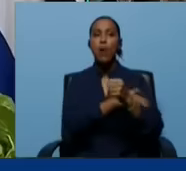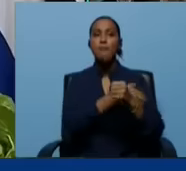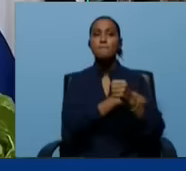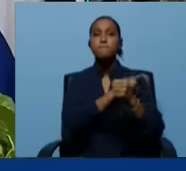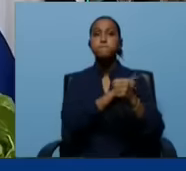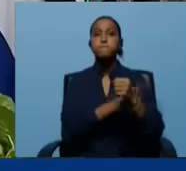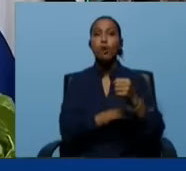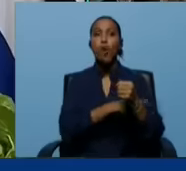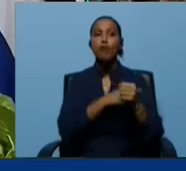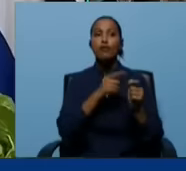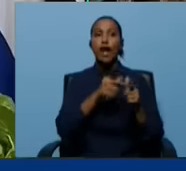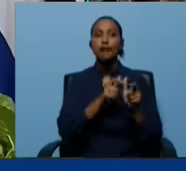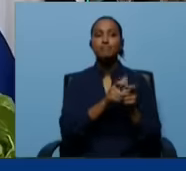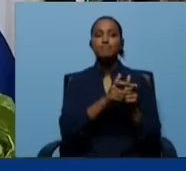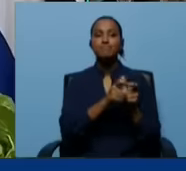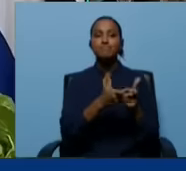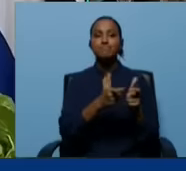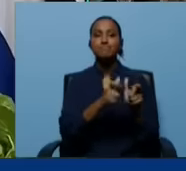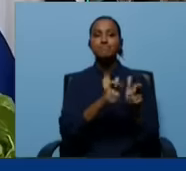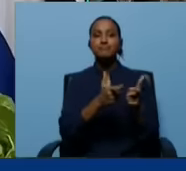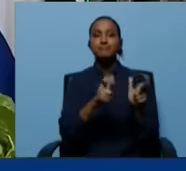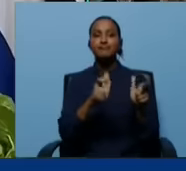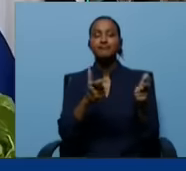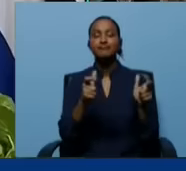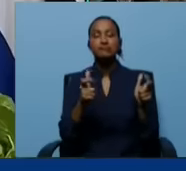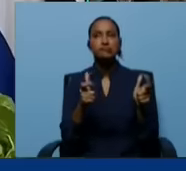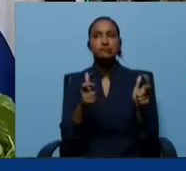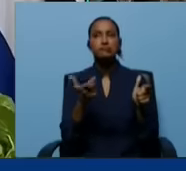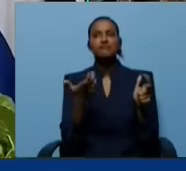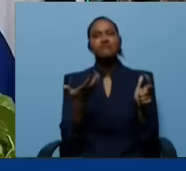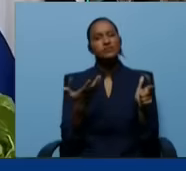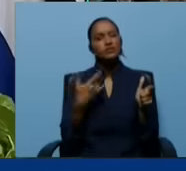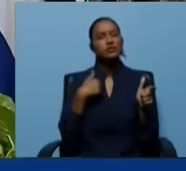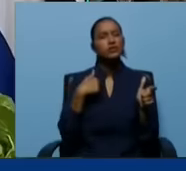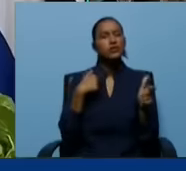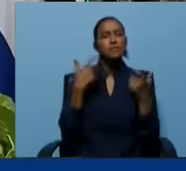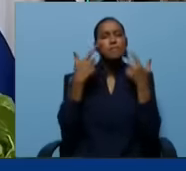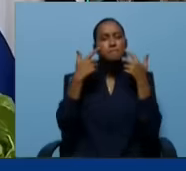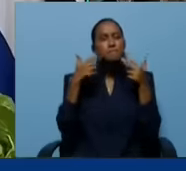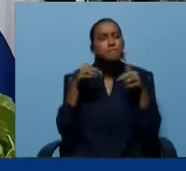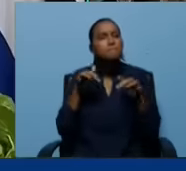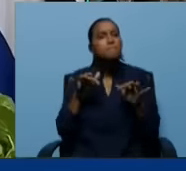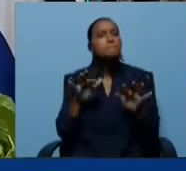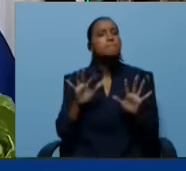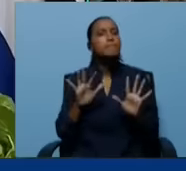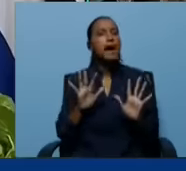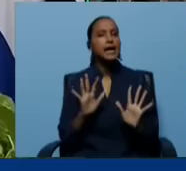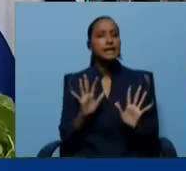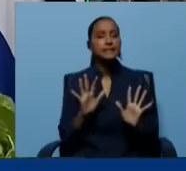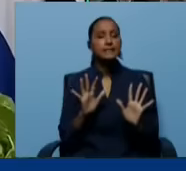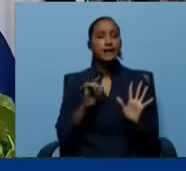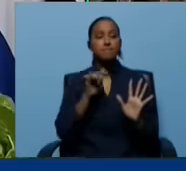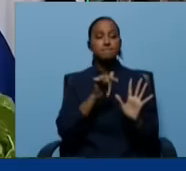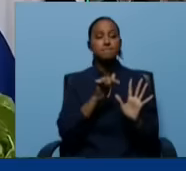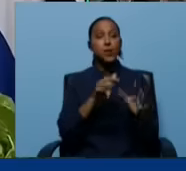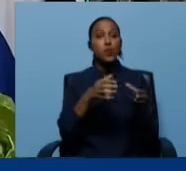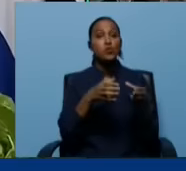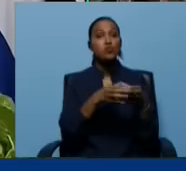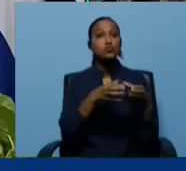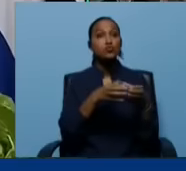Y me parece que el fascismo no está